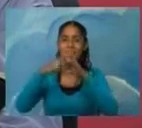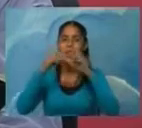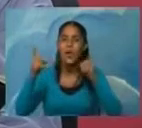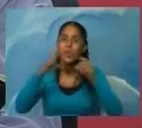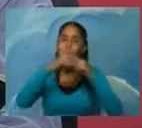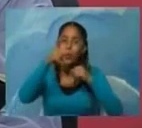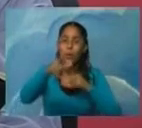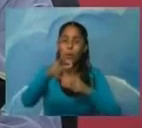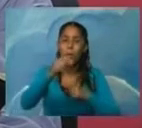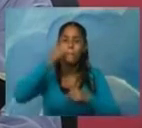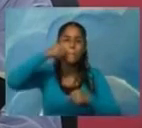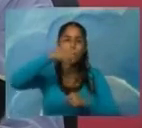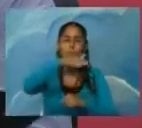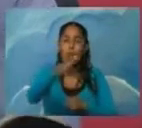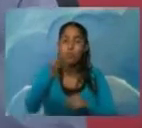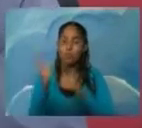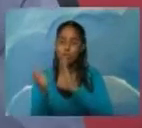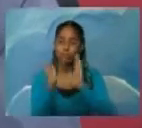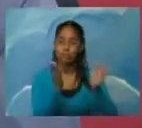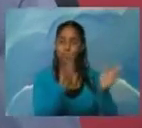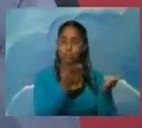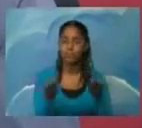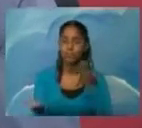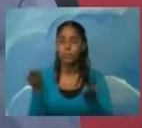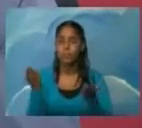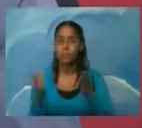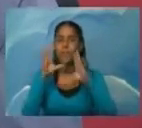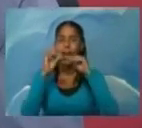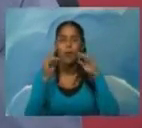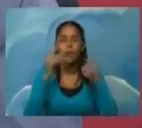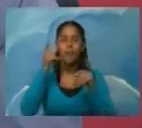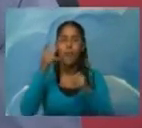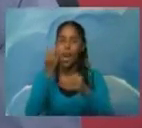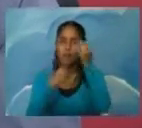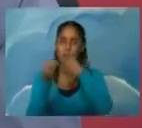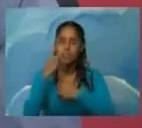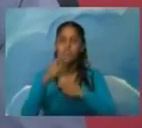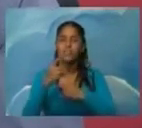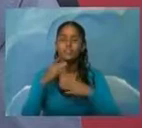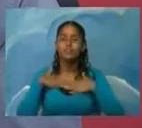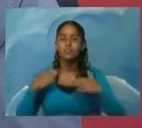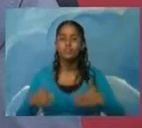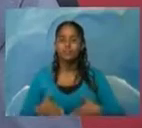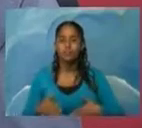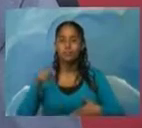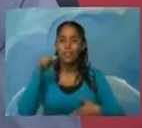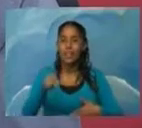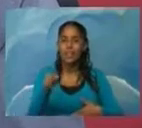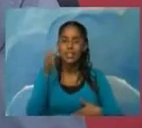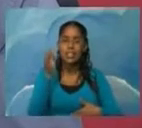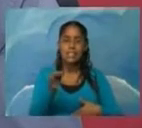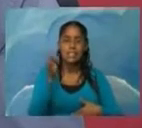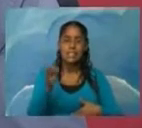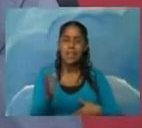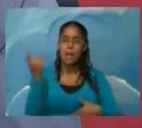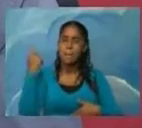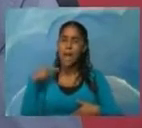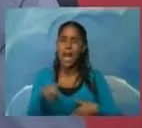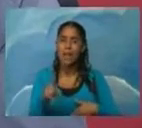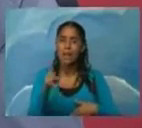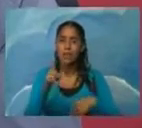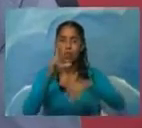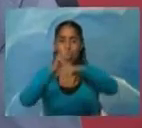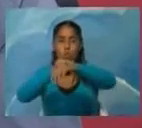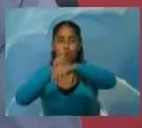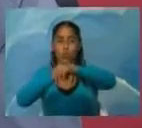todo cuervo según su especie, habla de la alimentación física. Aquí siempre han habido